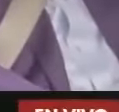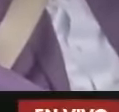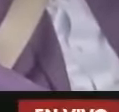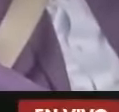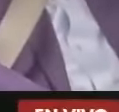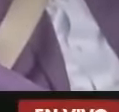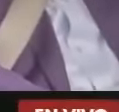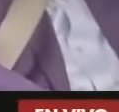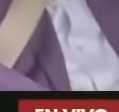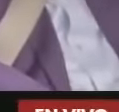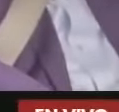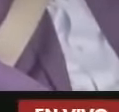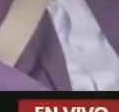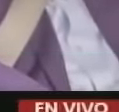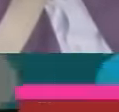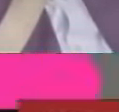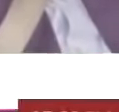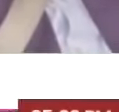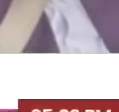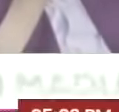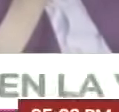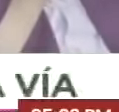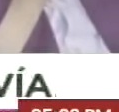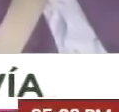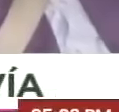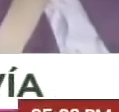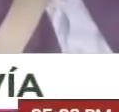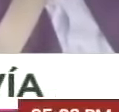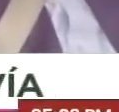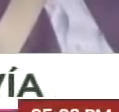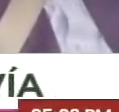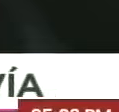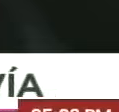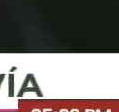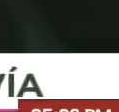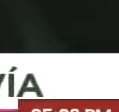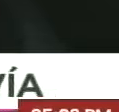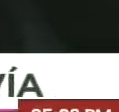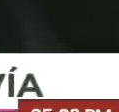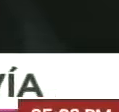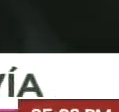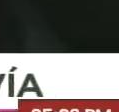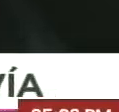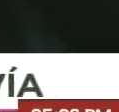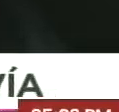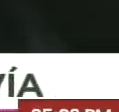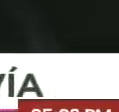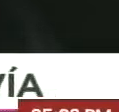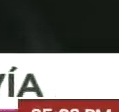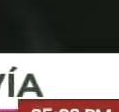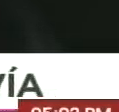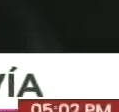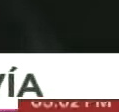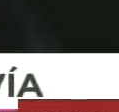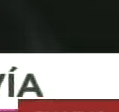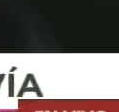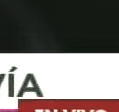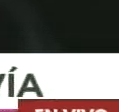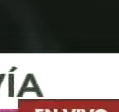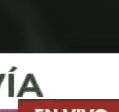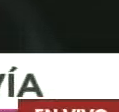proyectos en todo el país con el sistema 5. Mira, Silita, nos pusimos, como